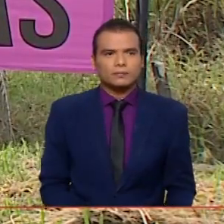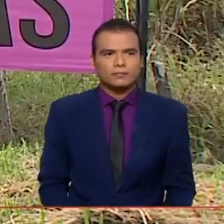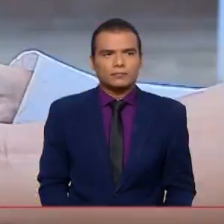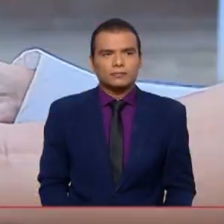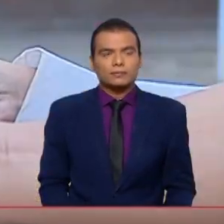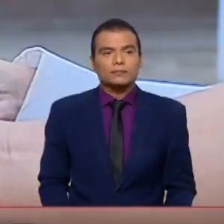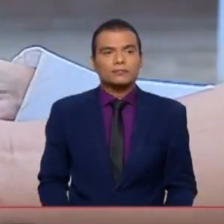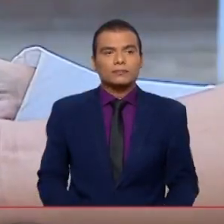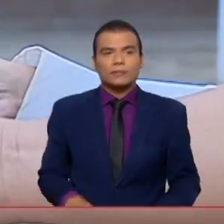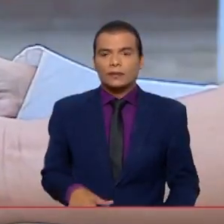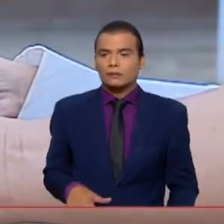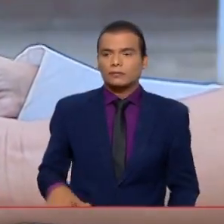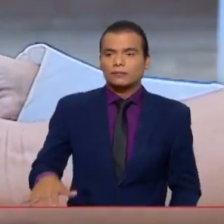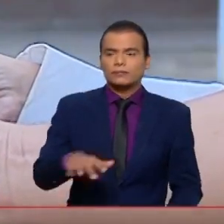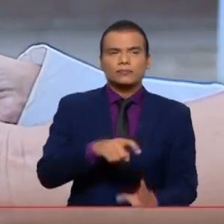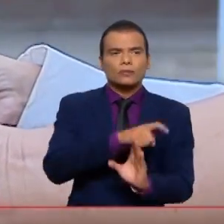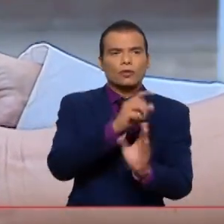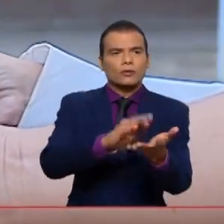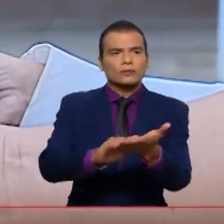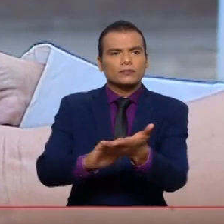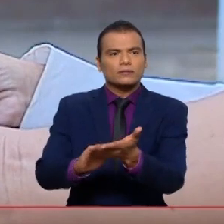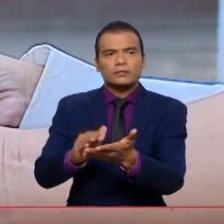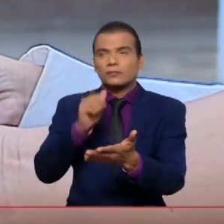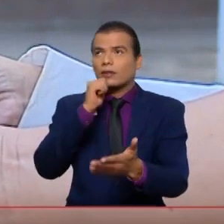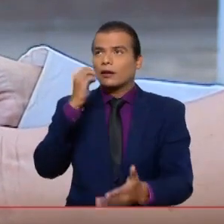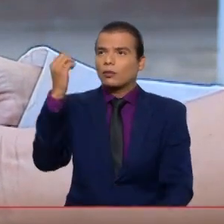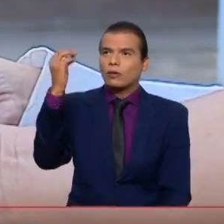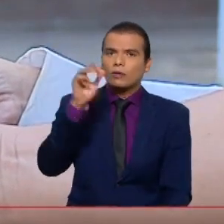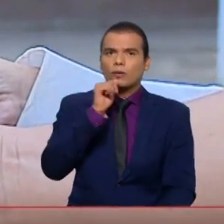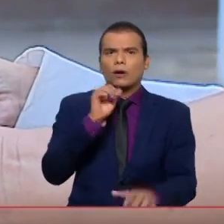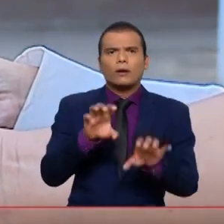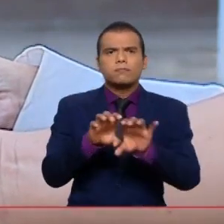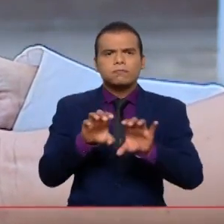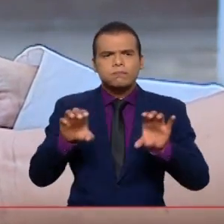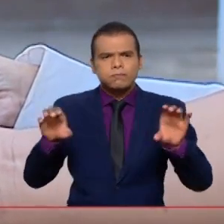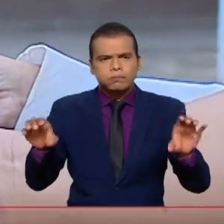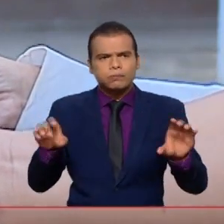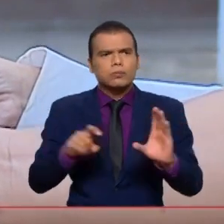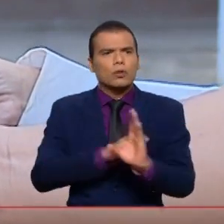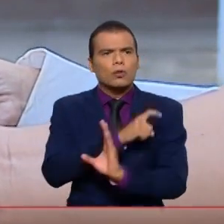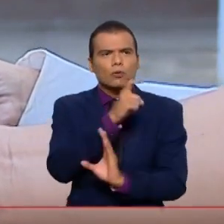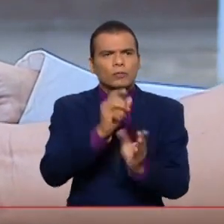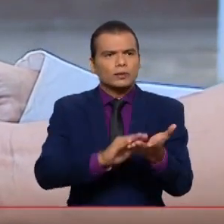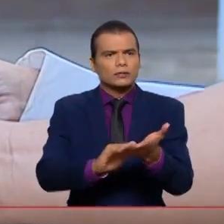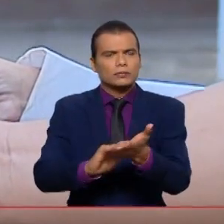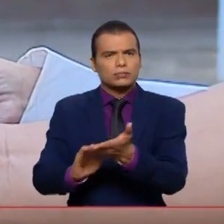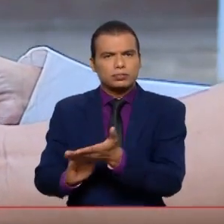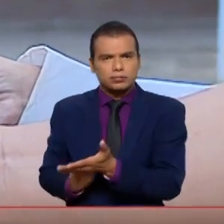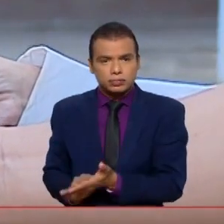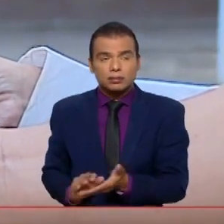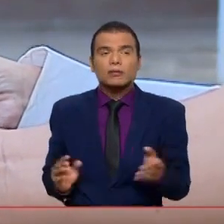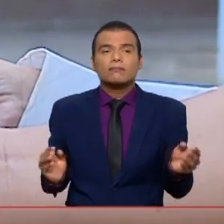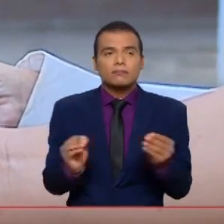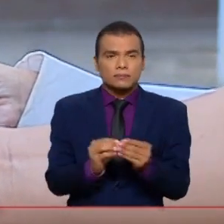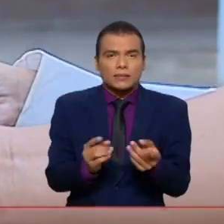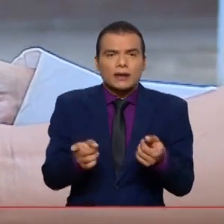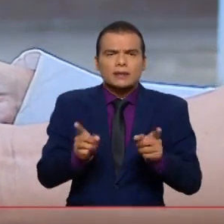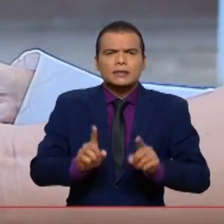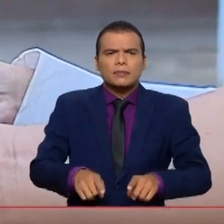Estamos renovando todo lo que tiene que ver con los servicios públicos, acueducto, alcantarillado, energía, y